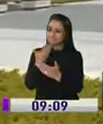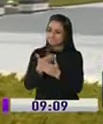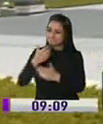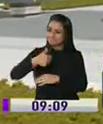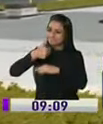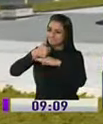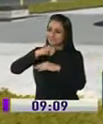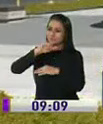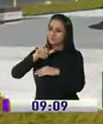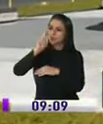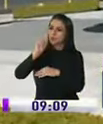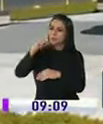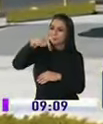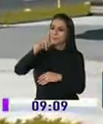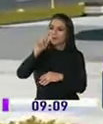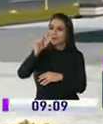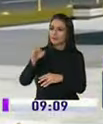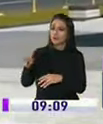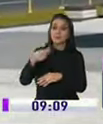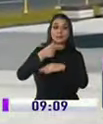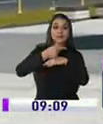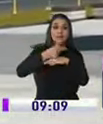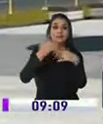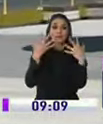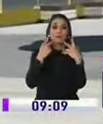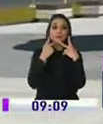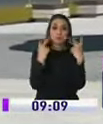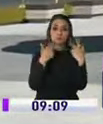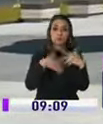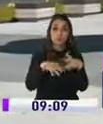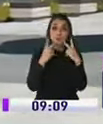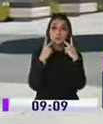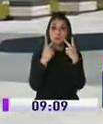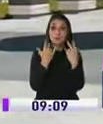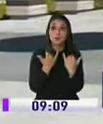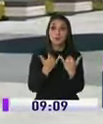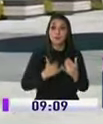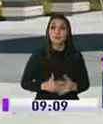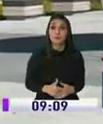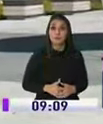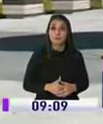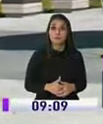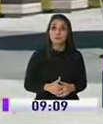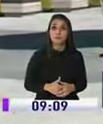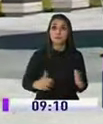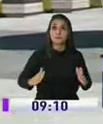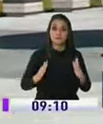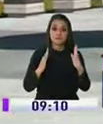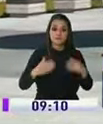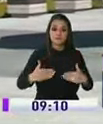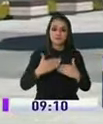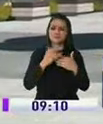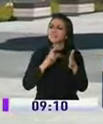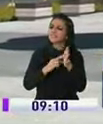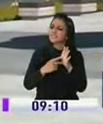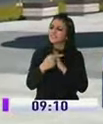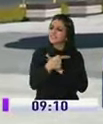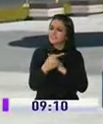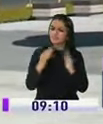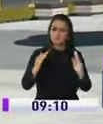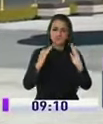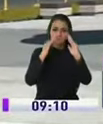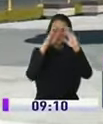gracias, Juan Pablo Solórzano, él es gerente de la EMOB. Nosotros estamos viendo en este momento esta estructura. ¿Qué significa? ¿Qué significado